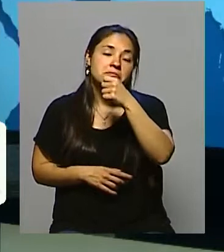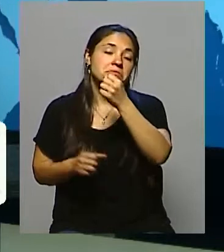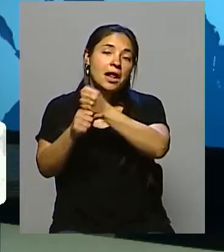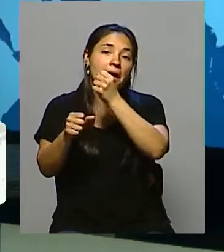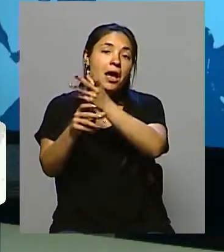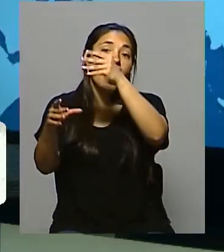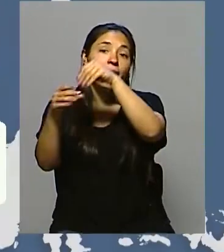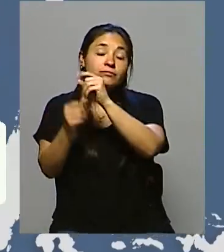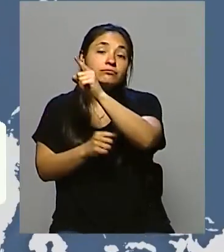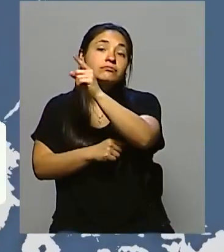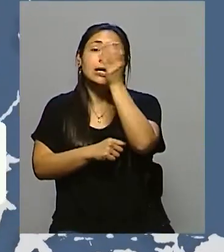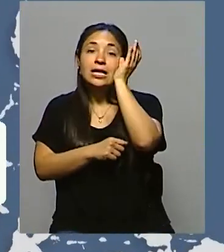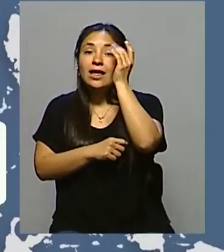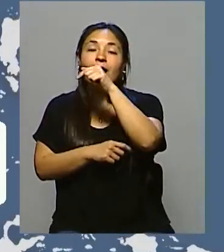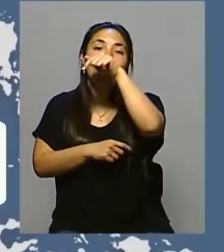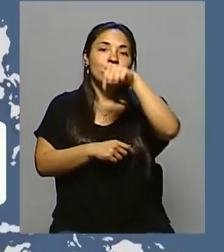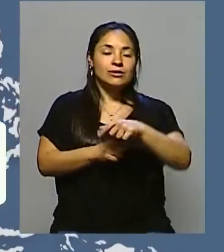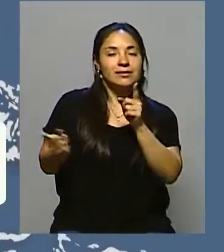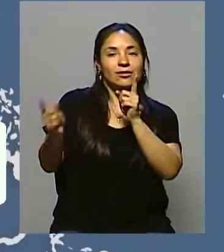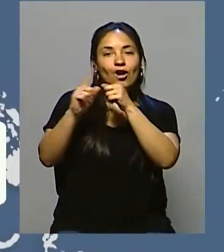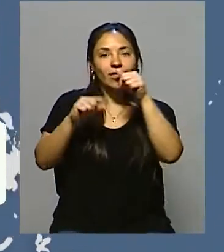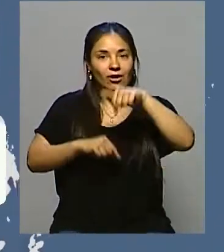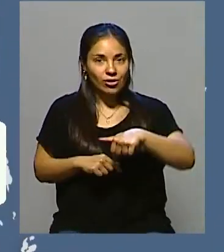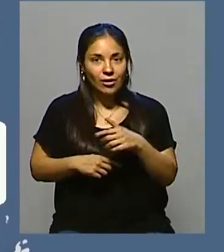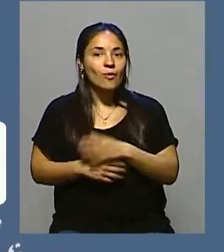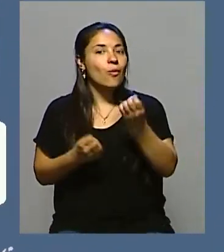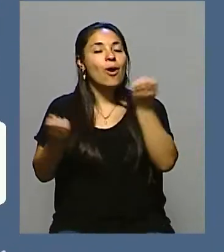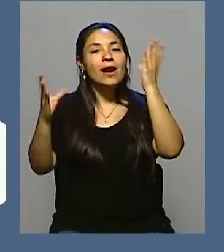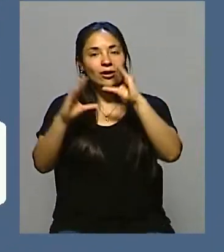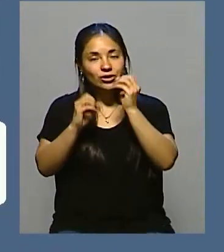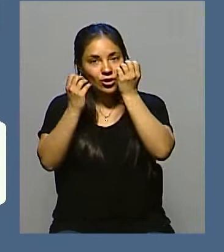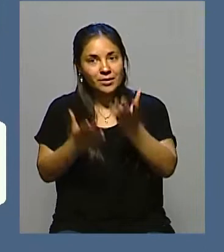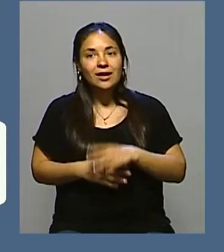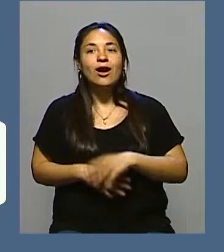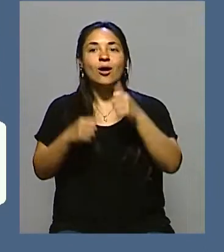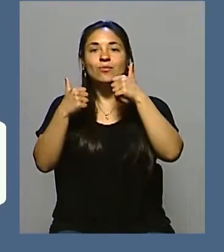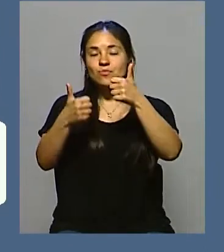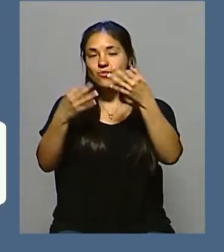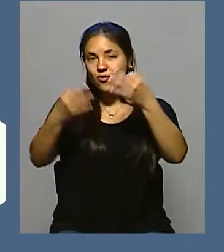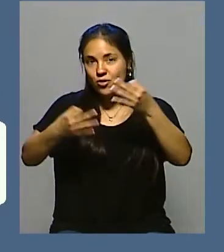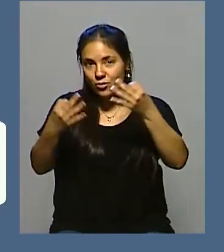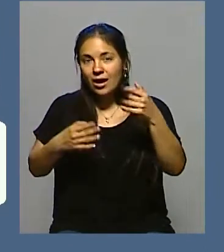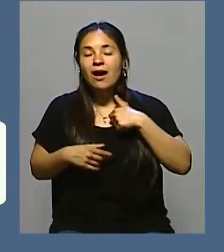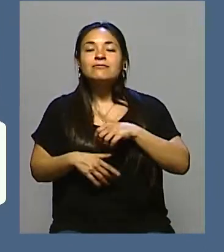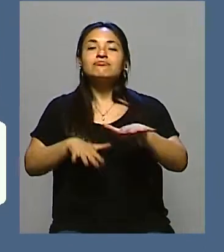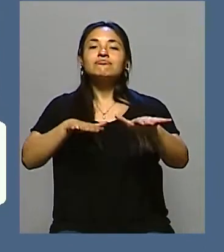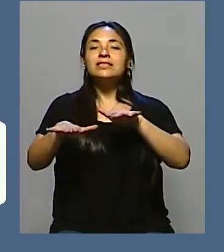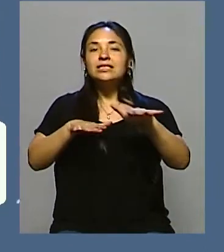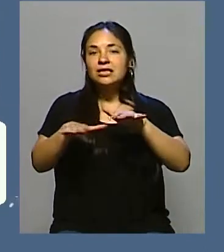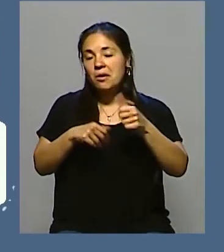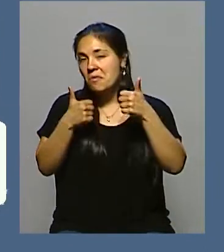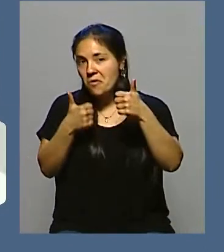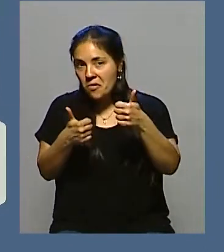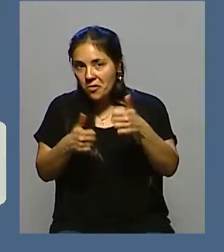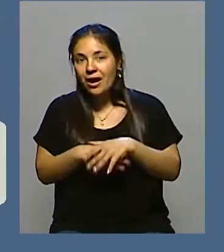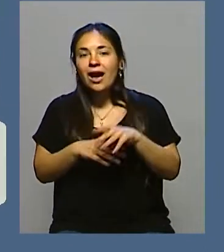de atendernos. Muy buenas noches, Guido, ¿cómo le va? Bueno, bastante bien, acá en una situación muy buena. Estoy